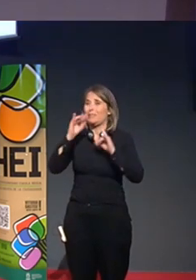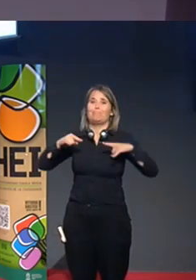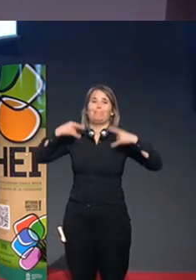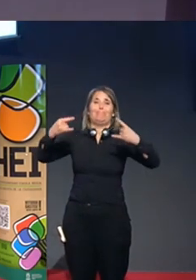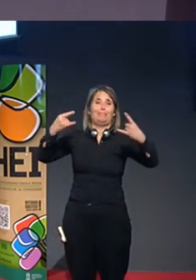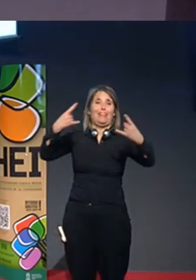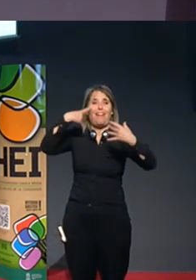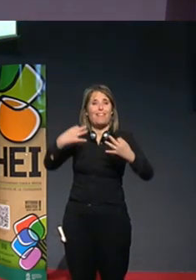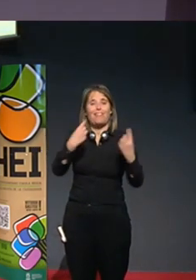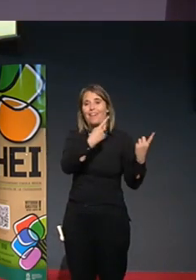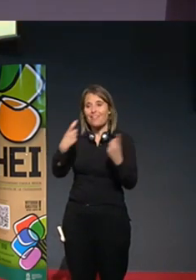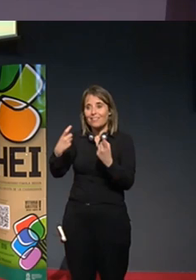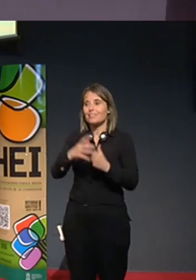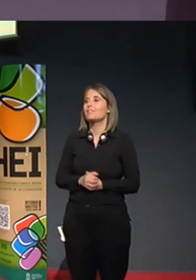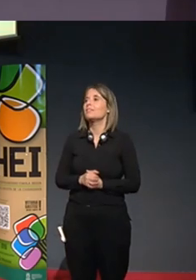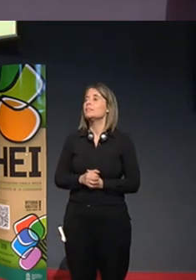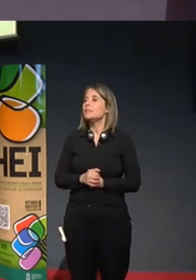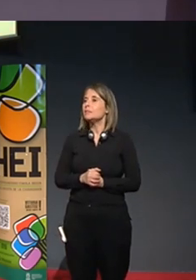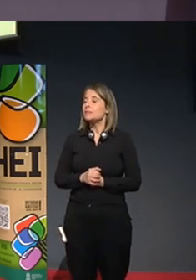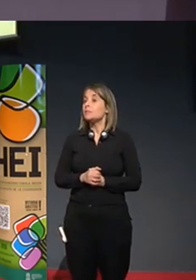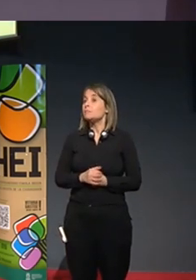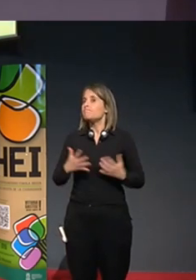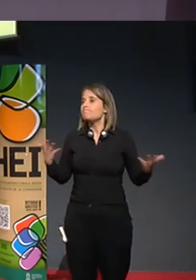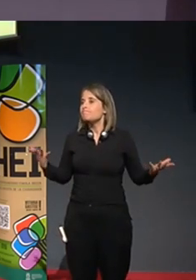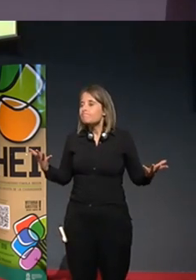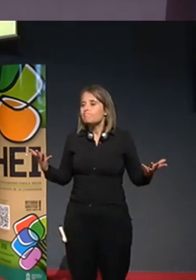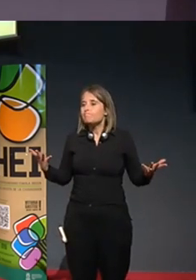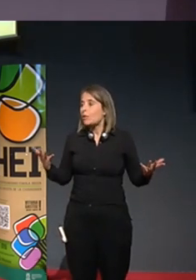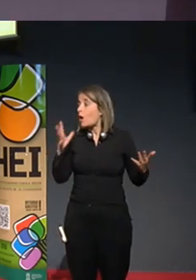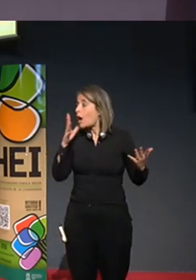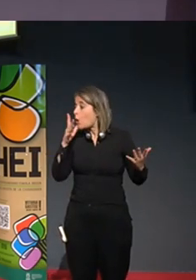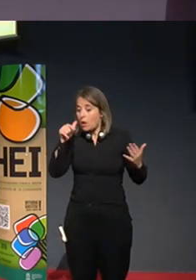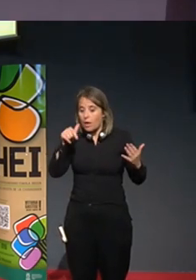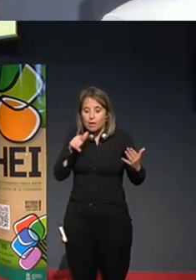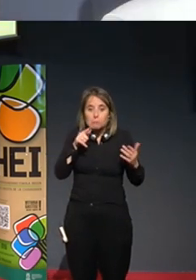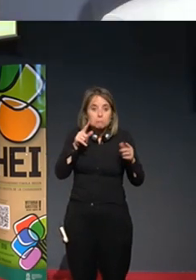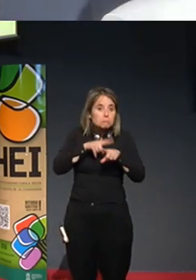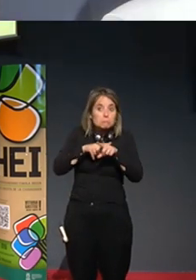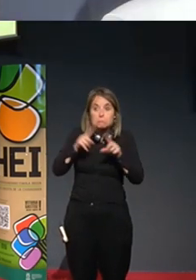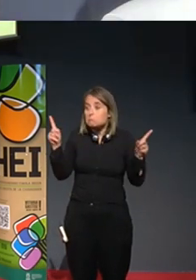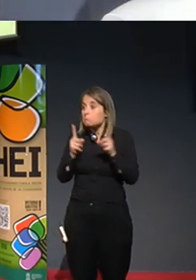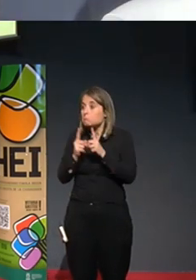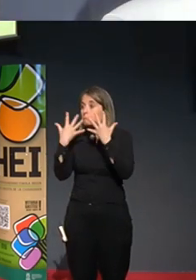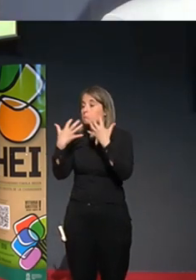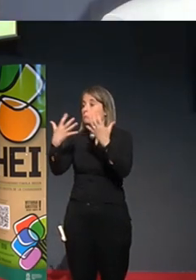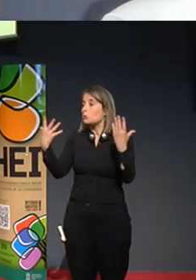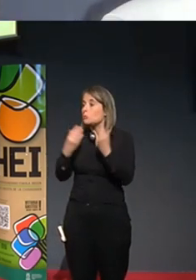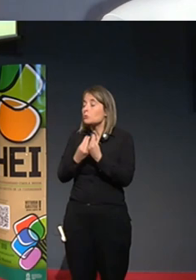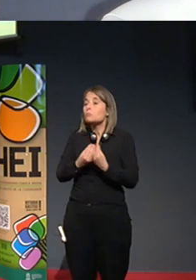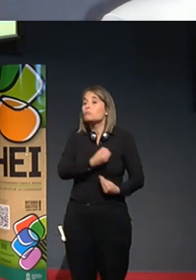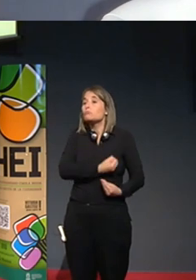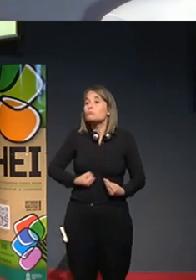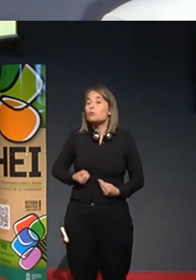necesitaríamos para que todos y todas comamos y sin embargo en el ratito que vamos a estar hoy aquí todos y todas juntas van a morir de hambre